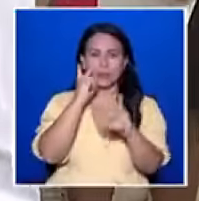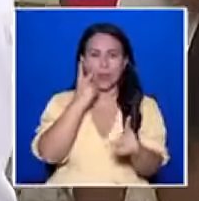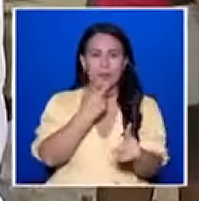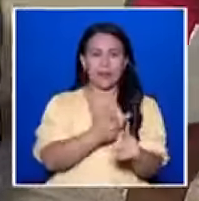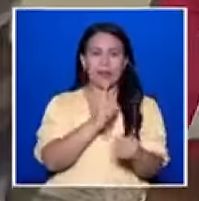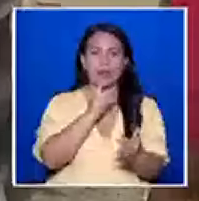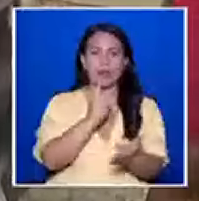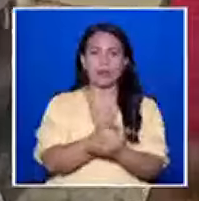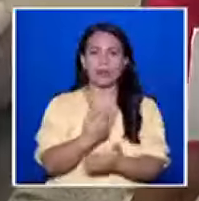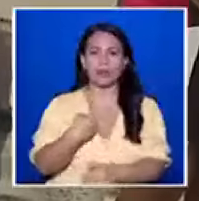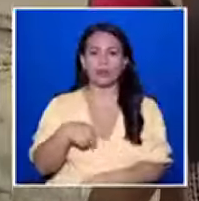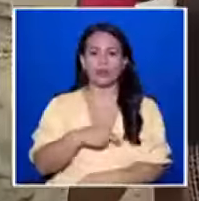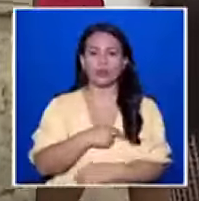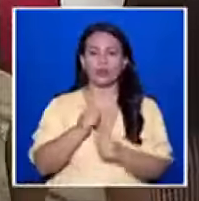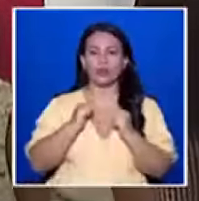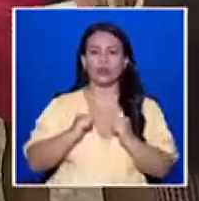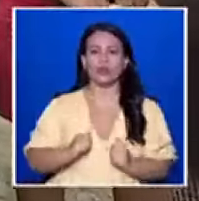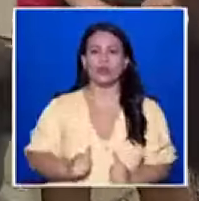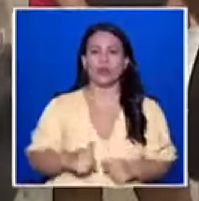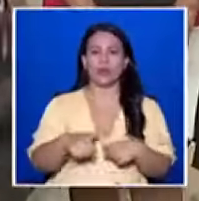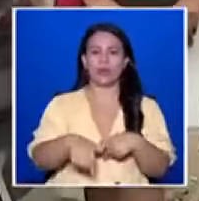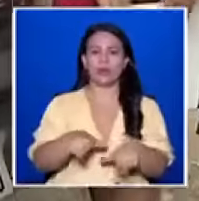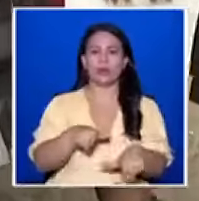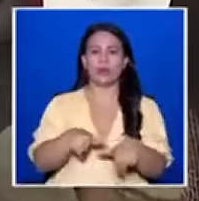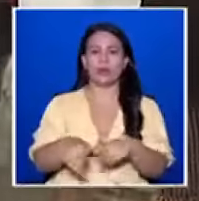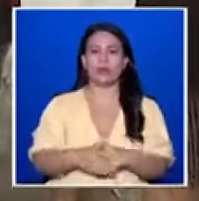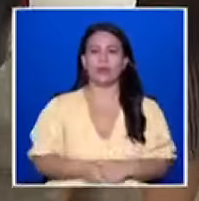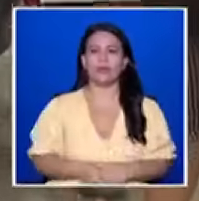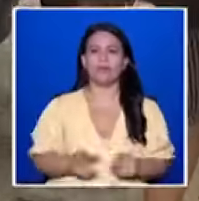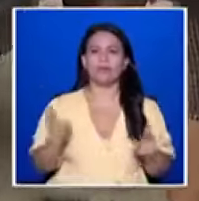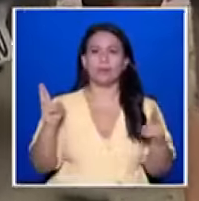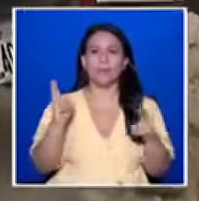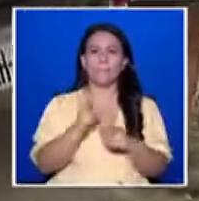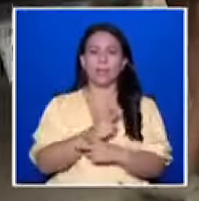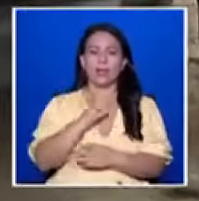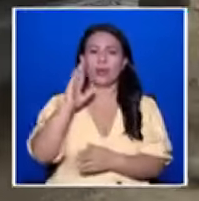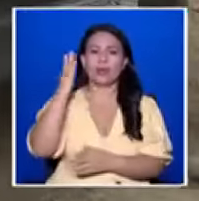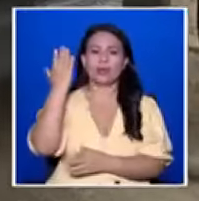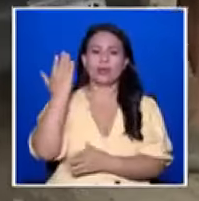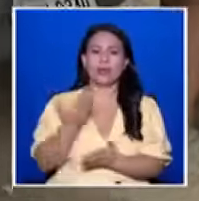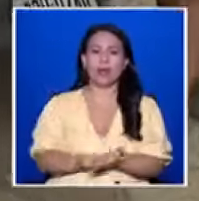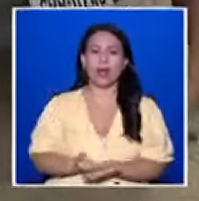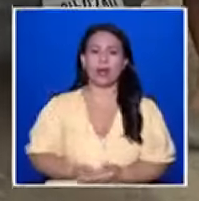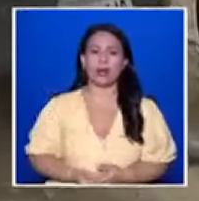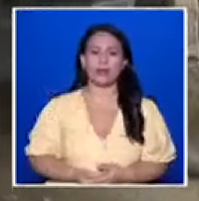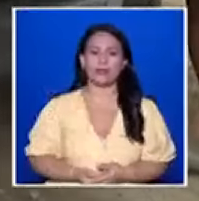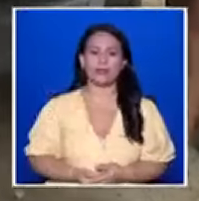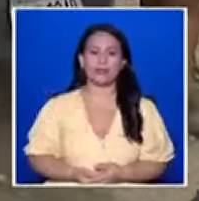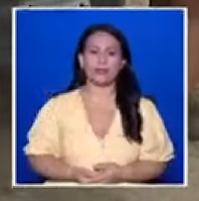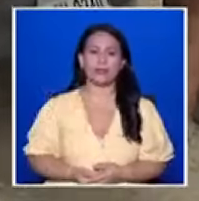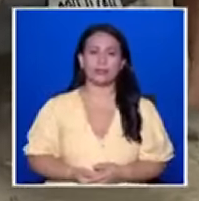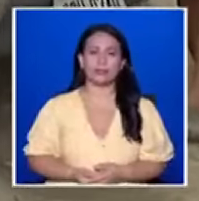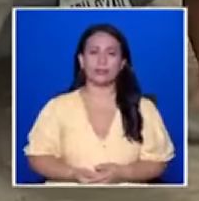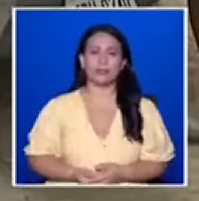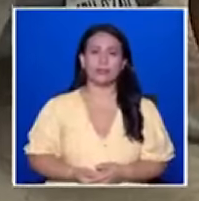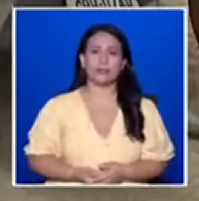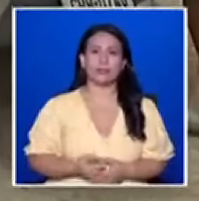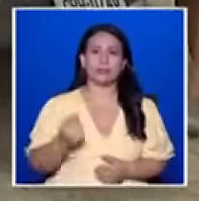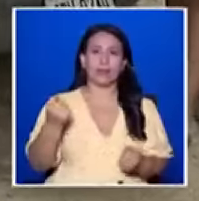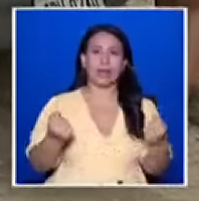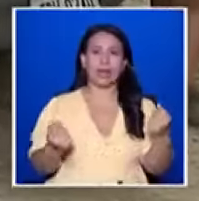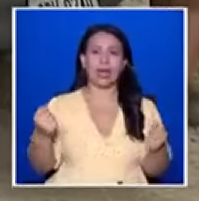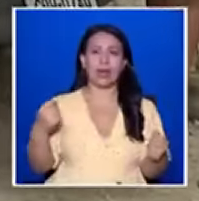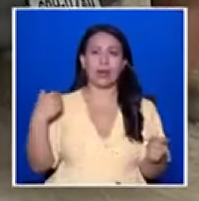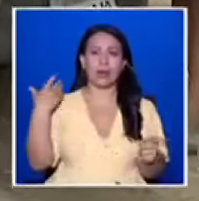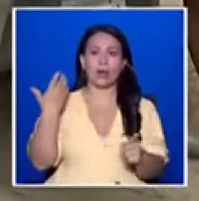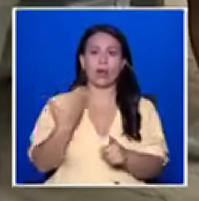de la realidad que está sucediendo en esta cooperativa. ¿Peligro de que se caiga de pronto? Exactamente, peligro de que se caiga o a que le caiga un carro, a